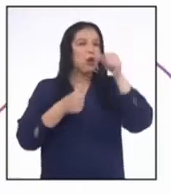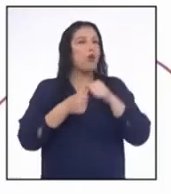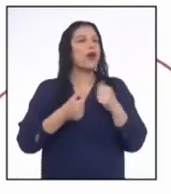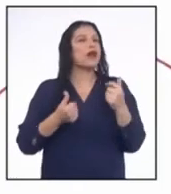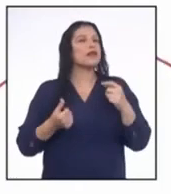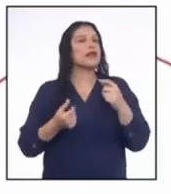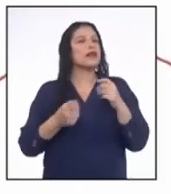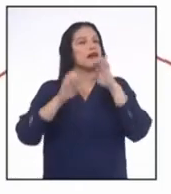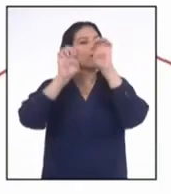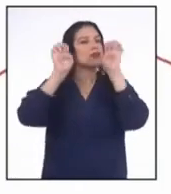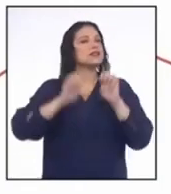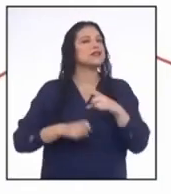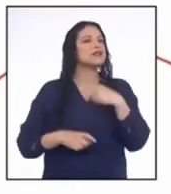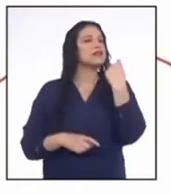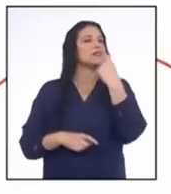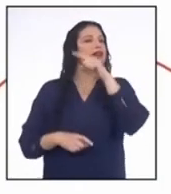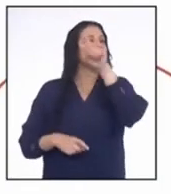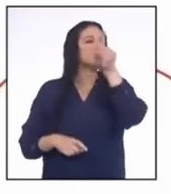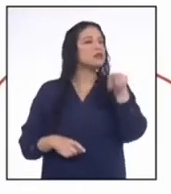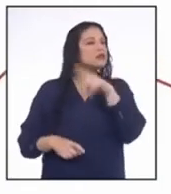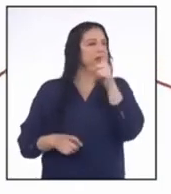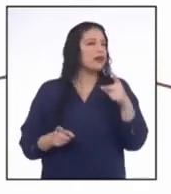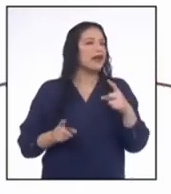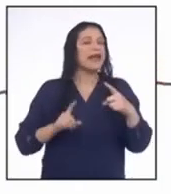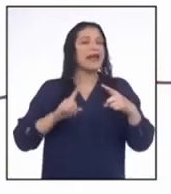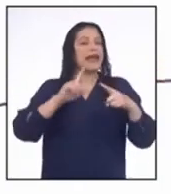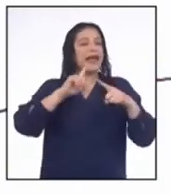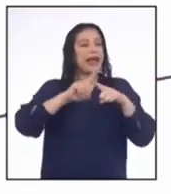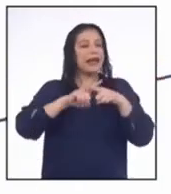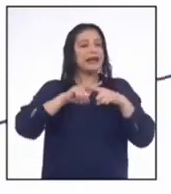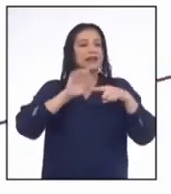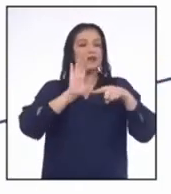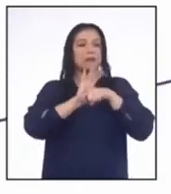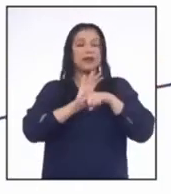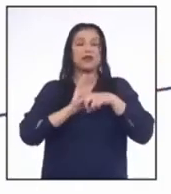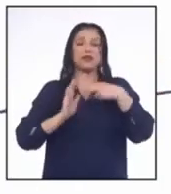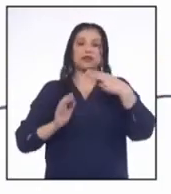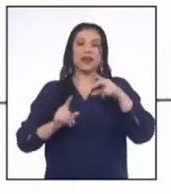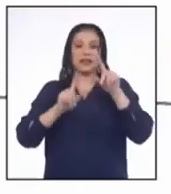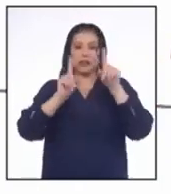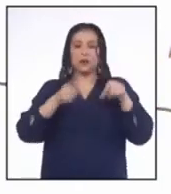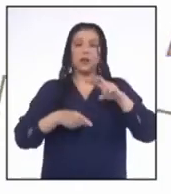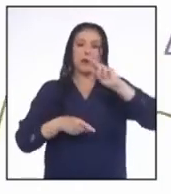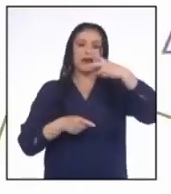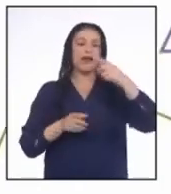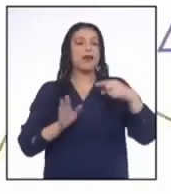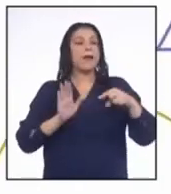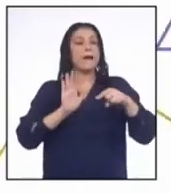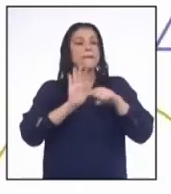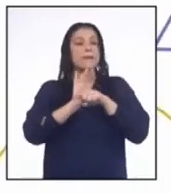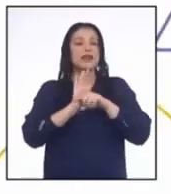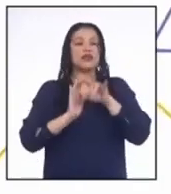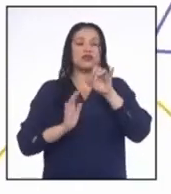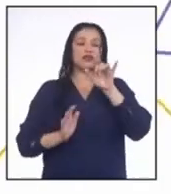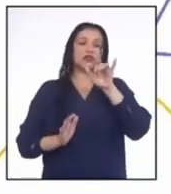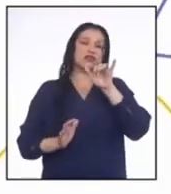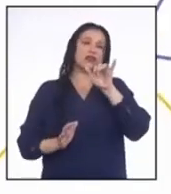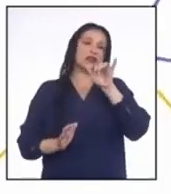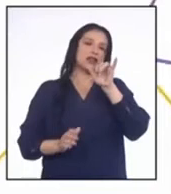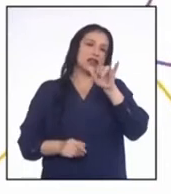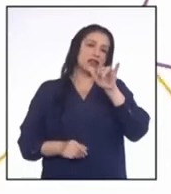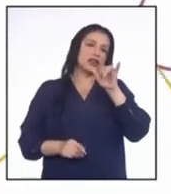de la circunferencia. X menos H todo al cuadrado más Y menos